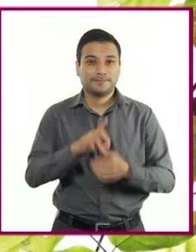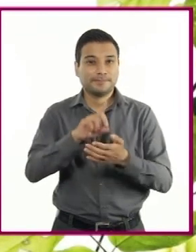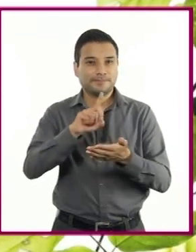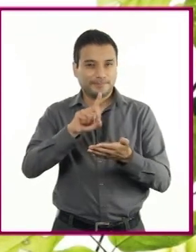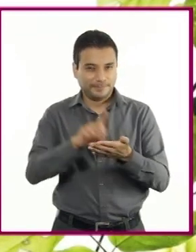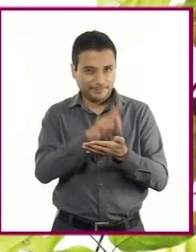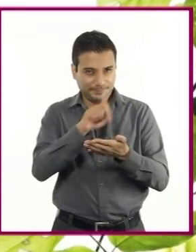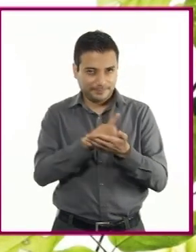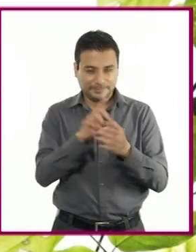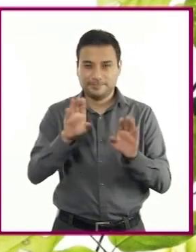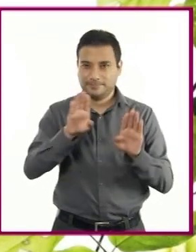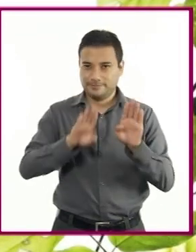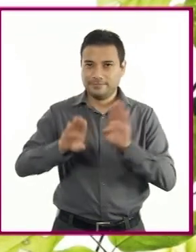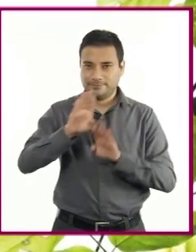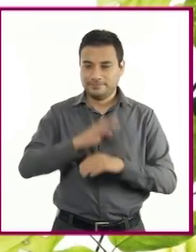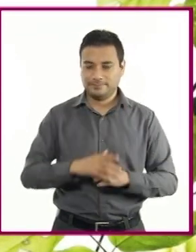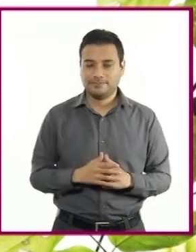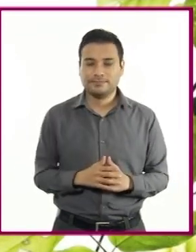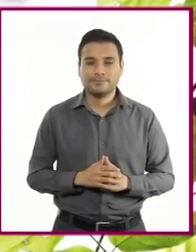Abecedario biológico.